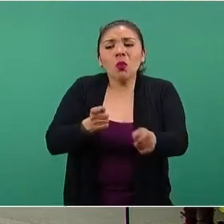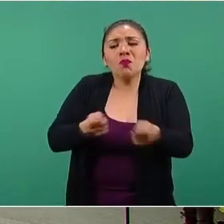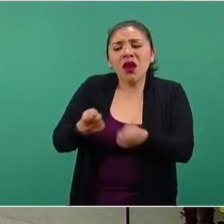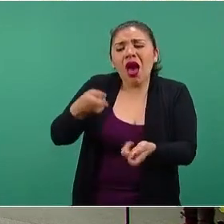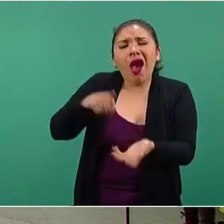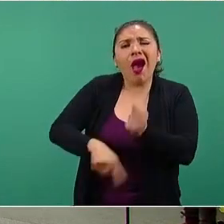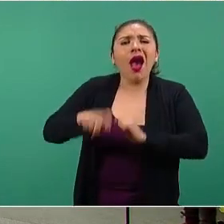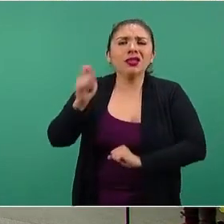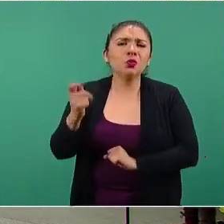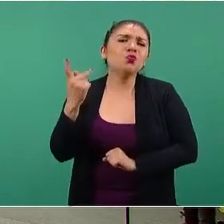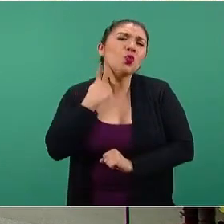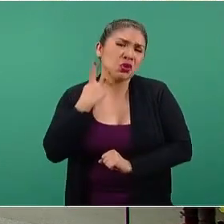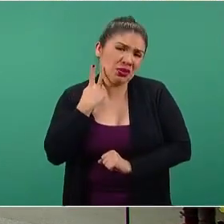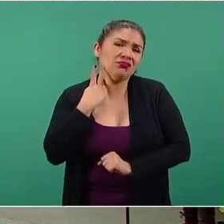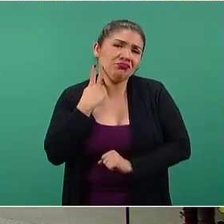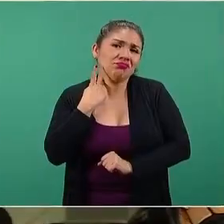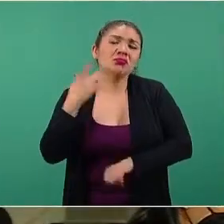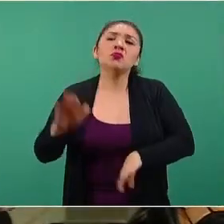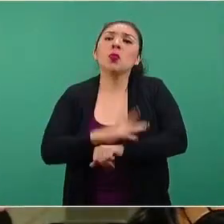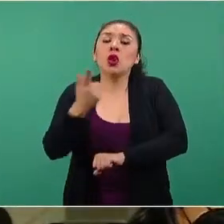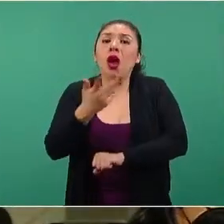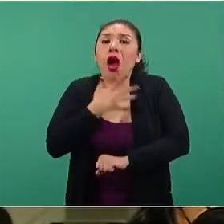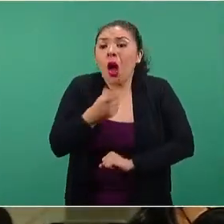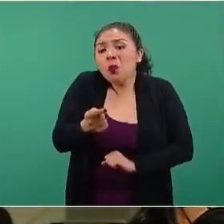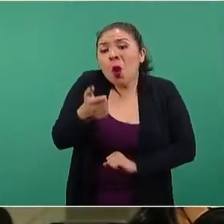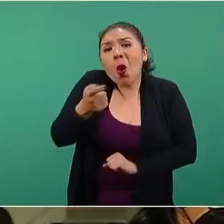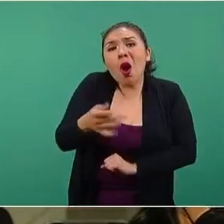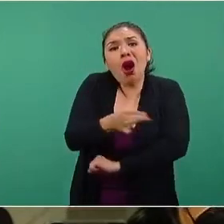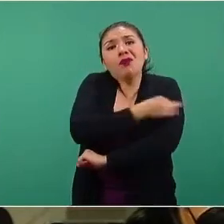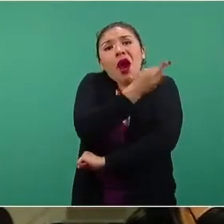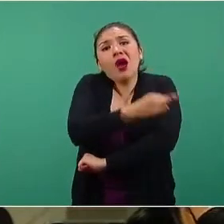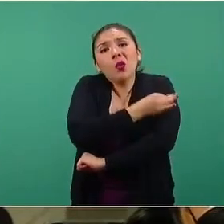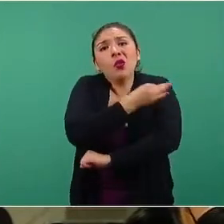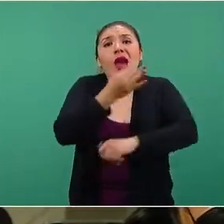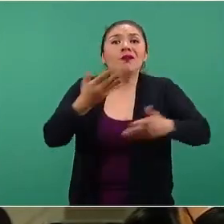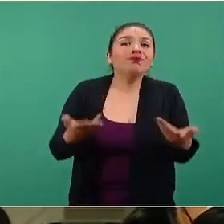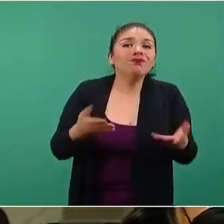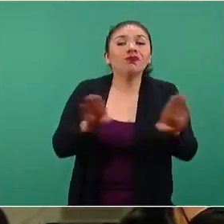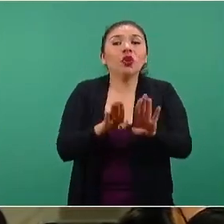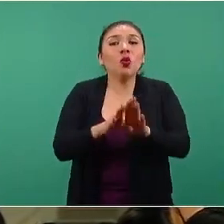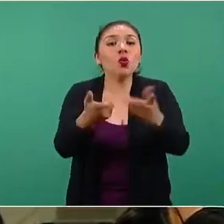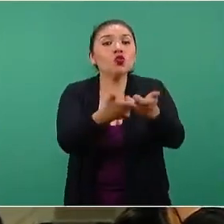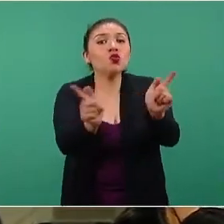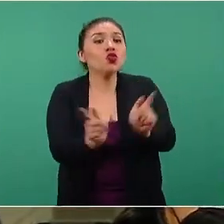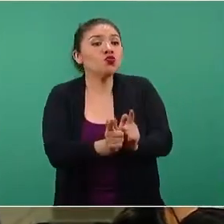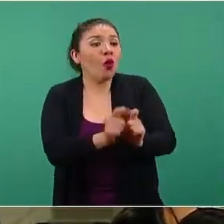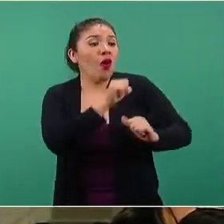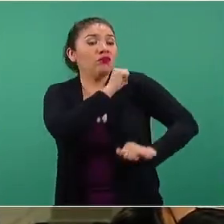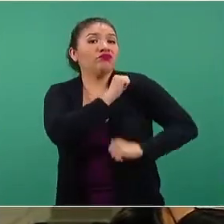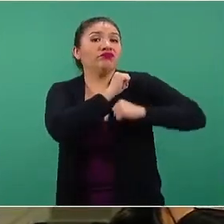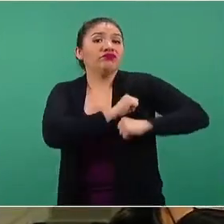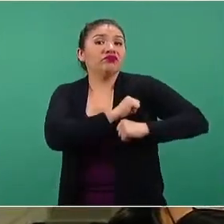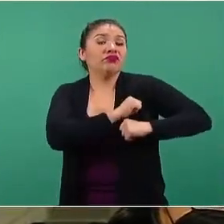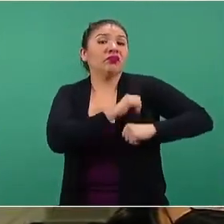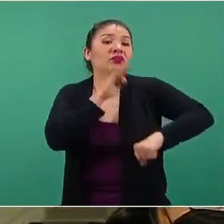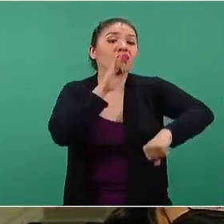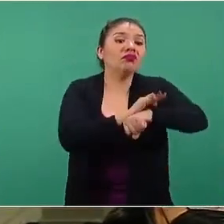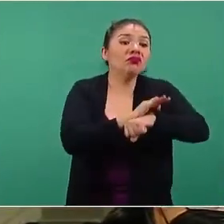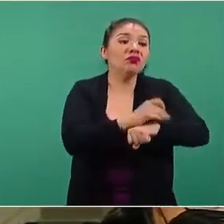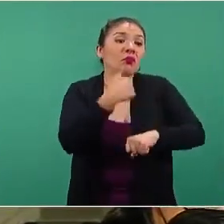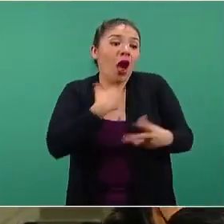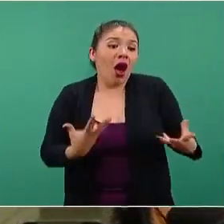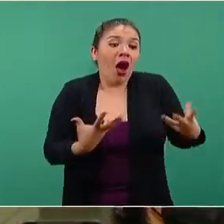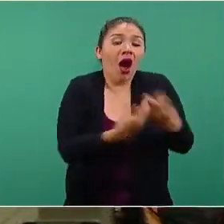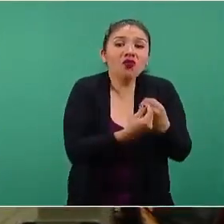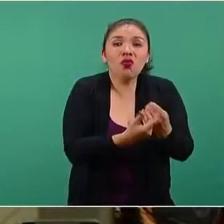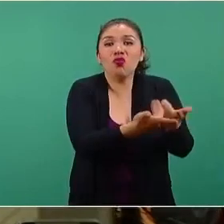político. ¿Por qué? Pues porque si hay pocas, siempre se busca, el grupo que tiene el poder, pues busca verse favorecido